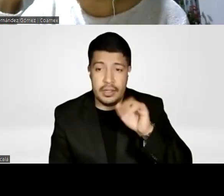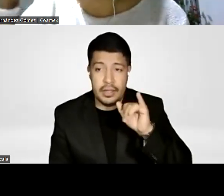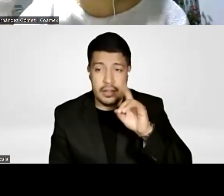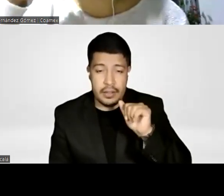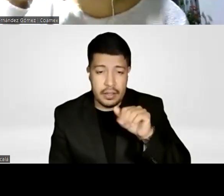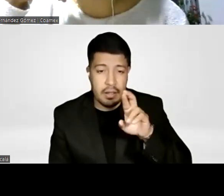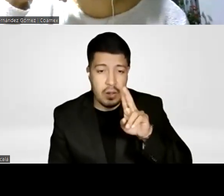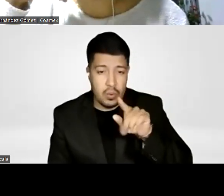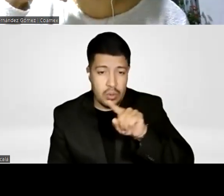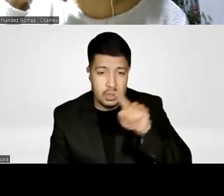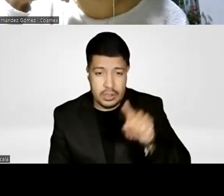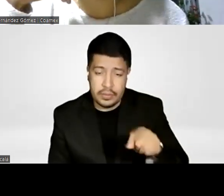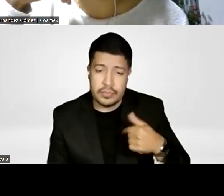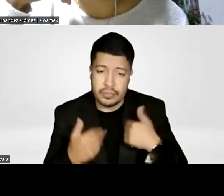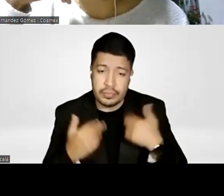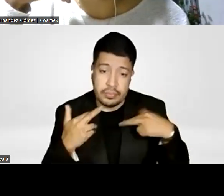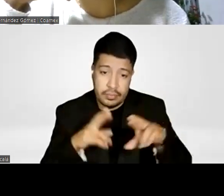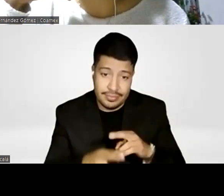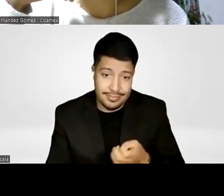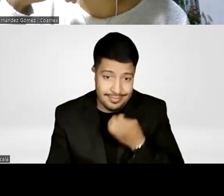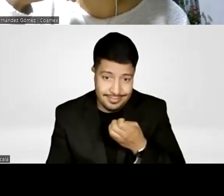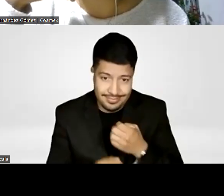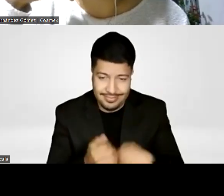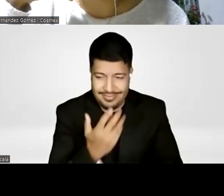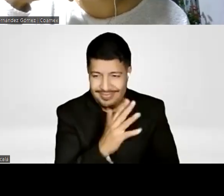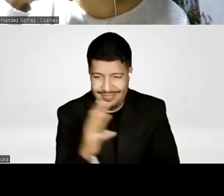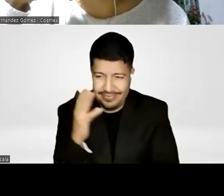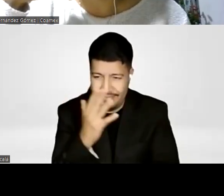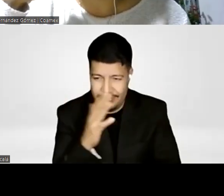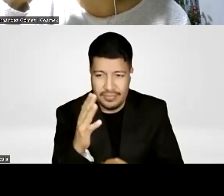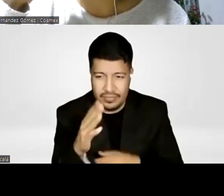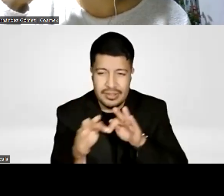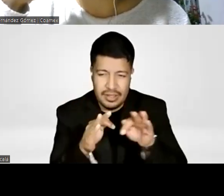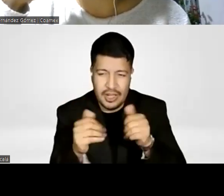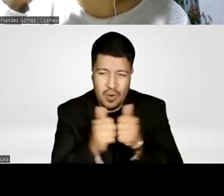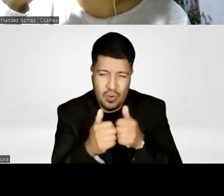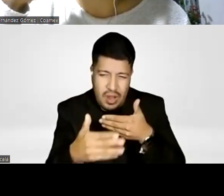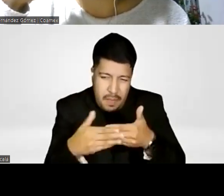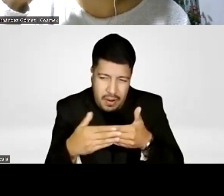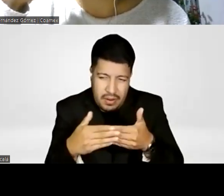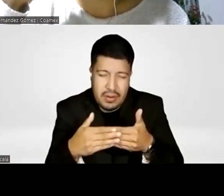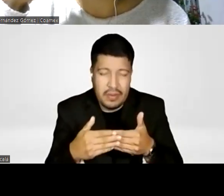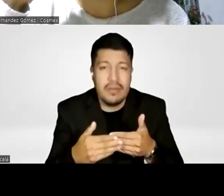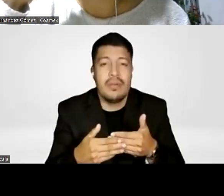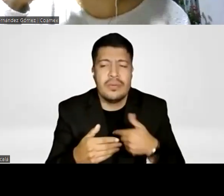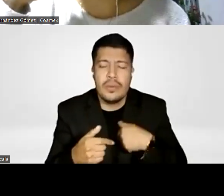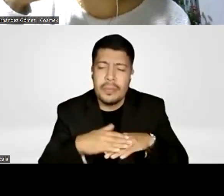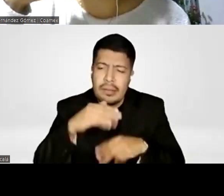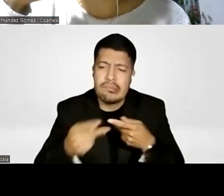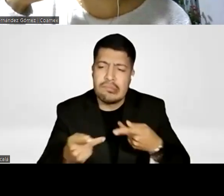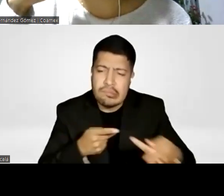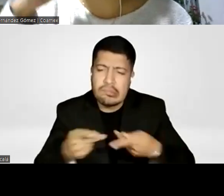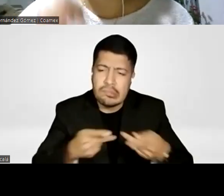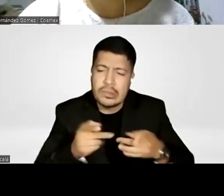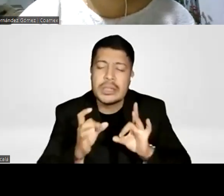educadora de preescolar, soy educadora perinatal y trabajo con embarazadas. ¿Cómo podría prepararme más para que los posibles